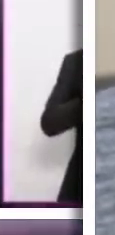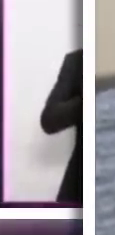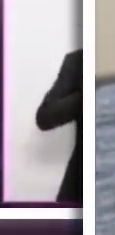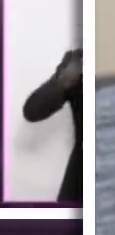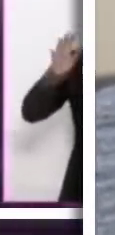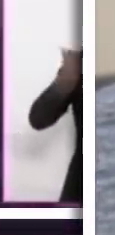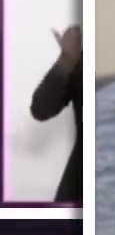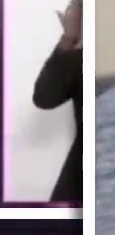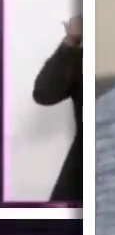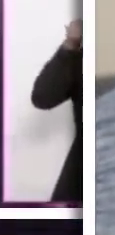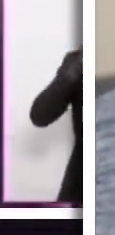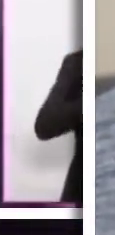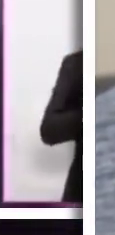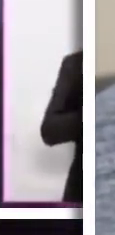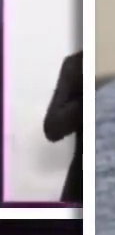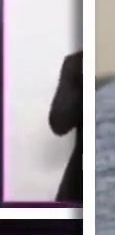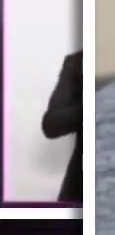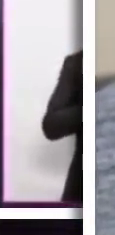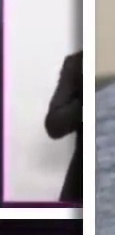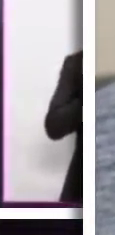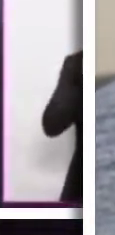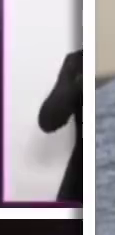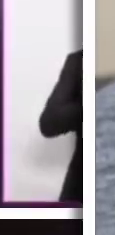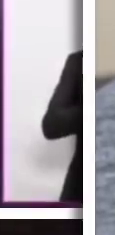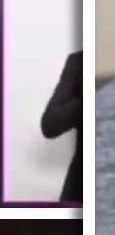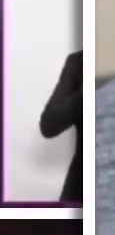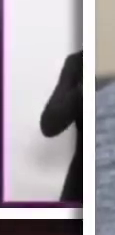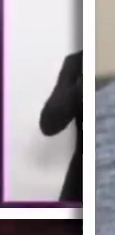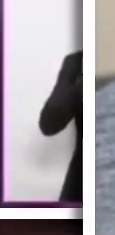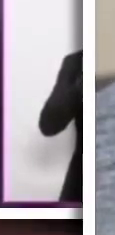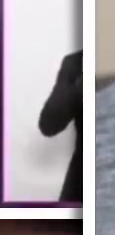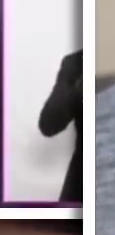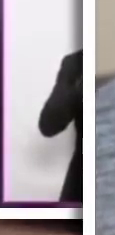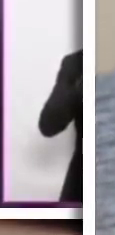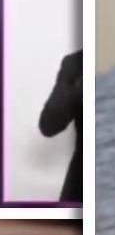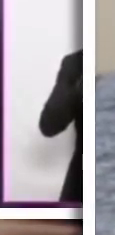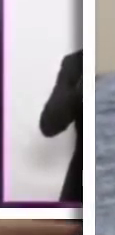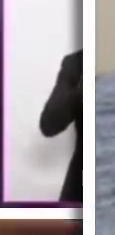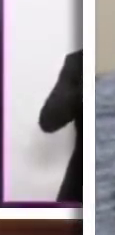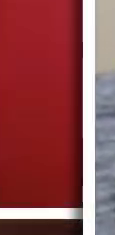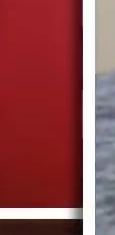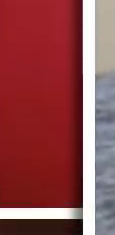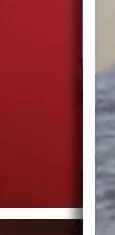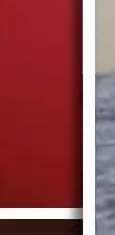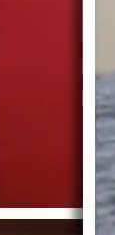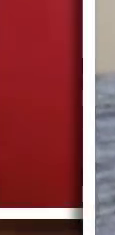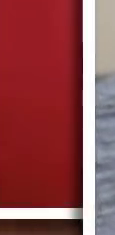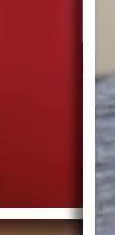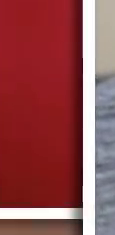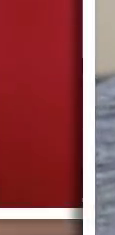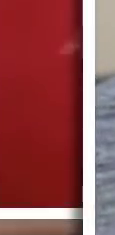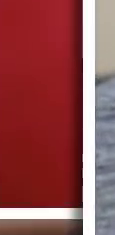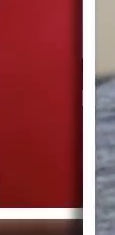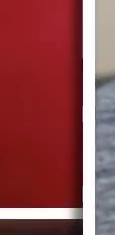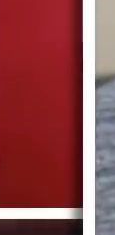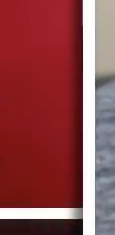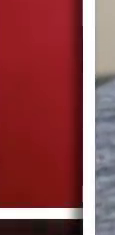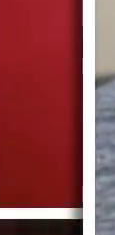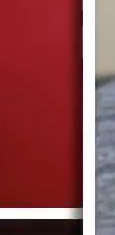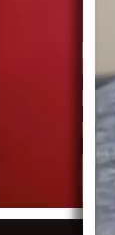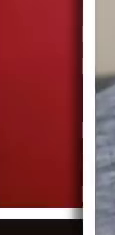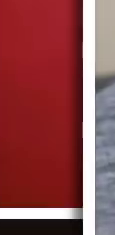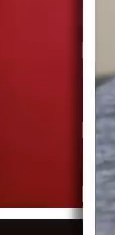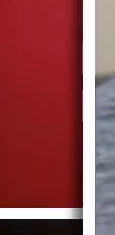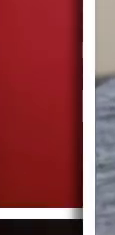reconoce entonces se va a quedar sin carrera política es una decisión que bueno no va a ser fácil de tomar pero